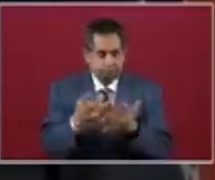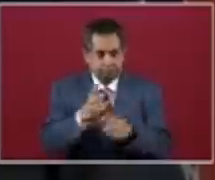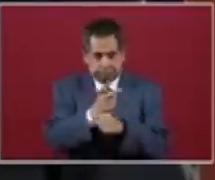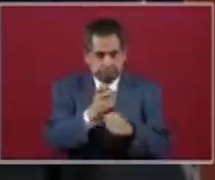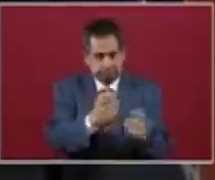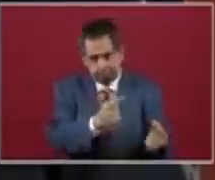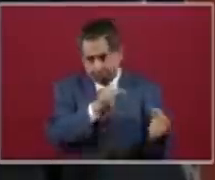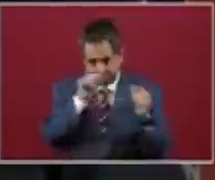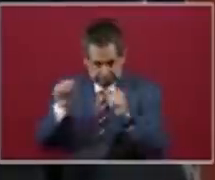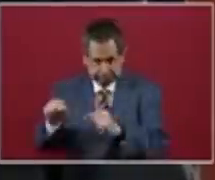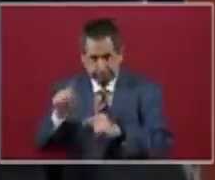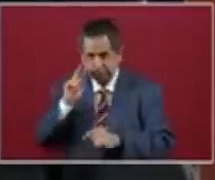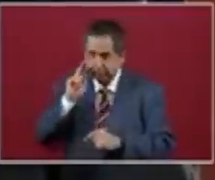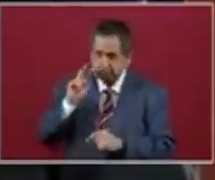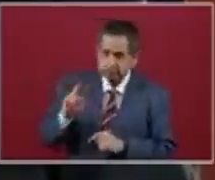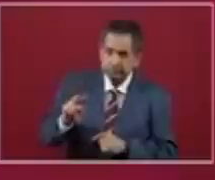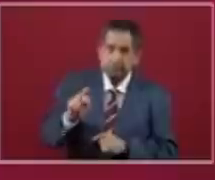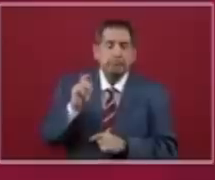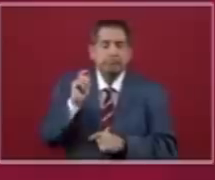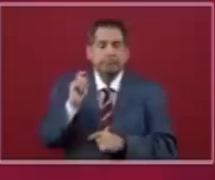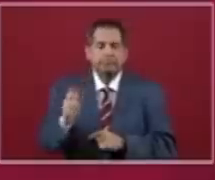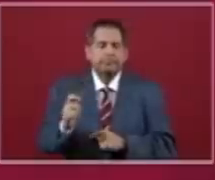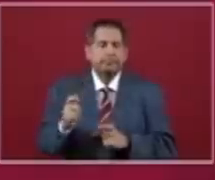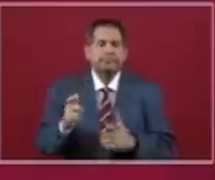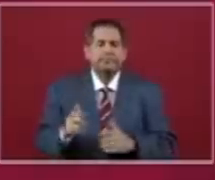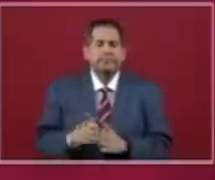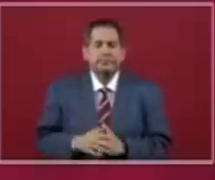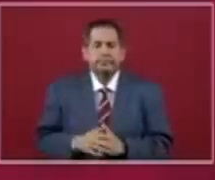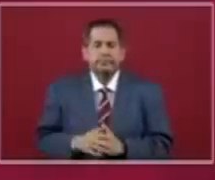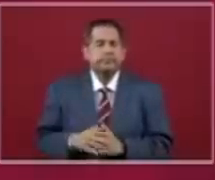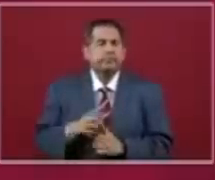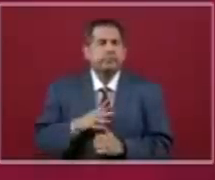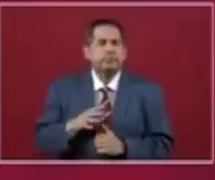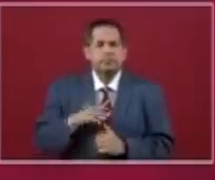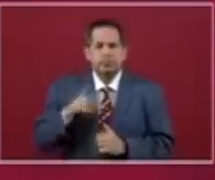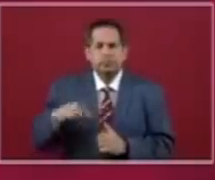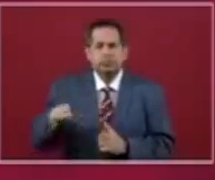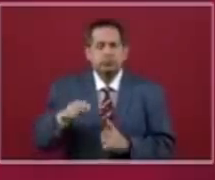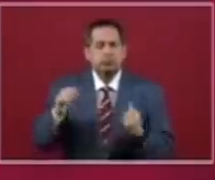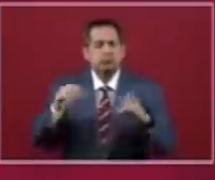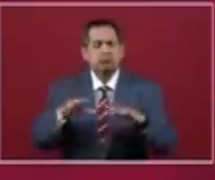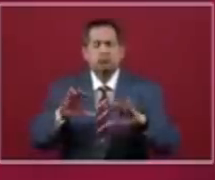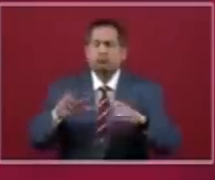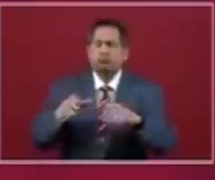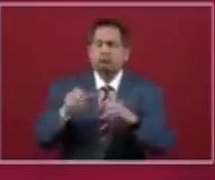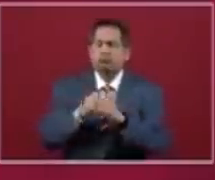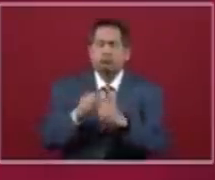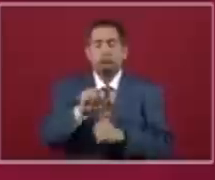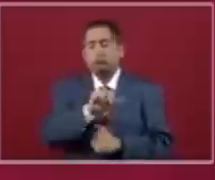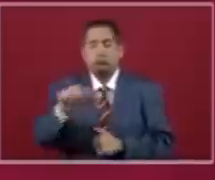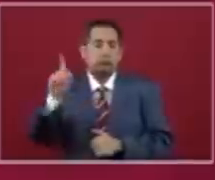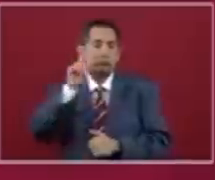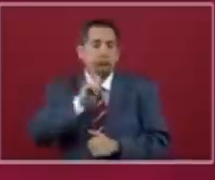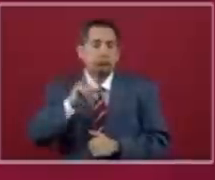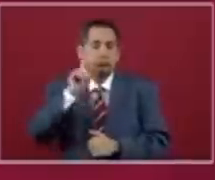invitados. Vamos a tener un encuentro con mujeres